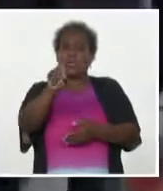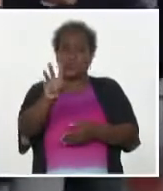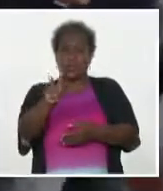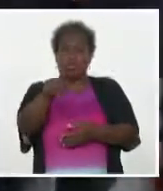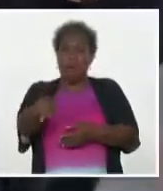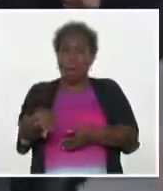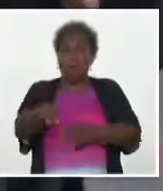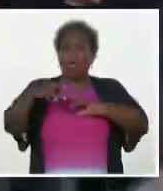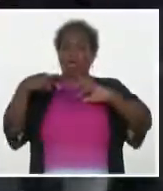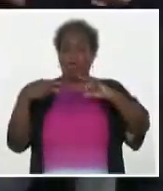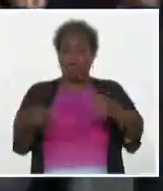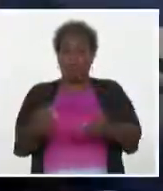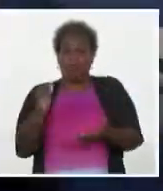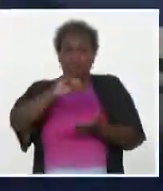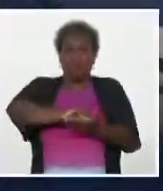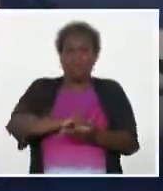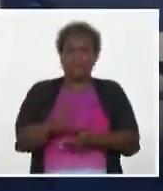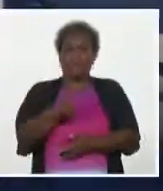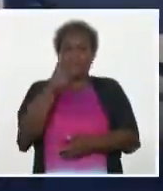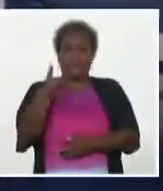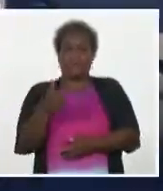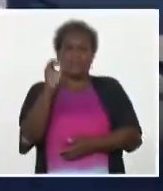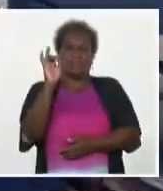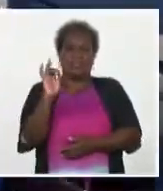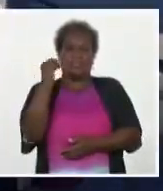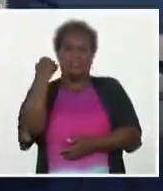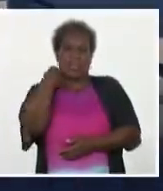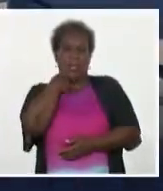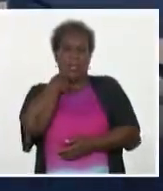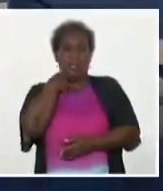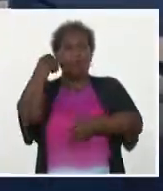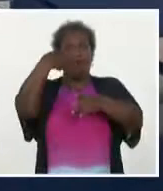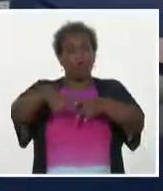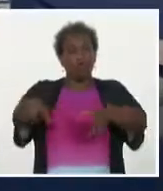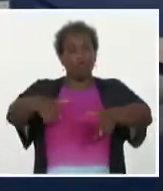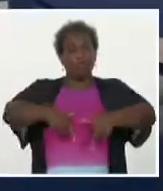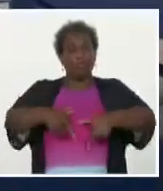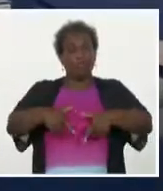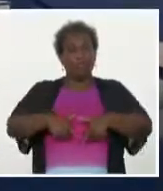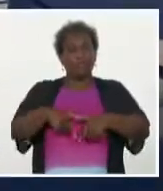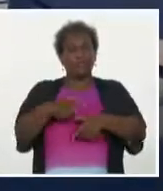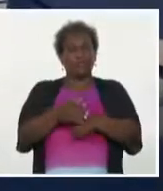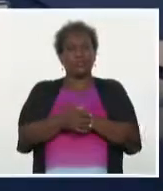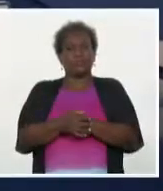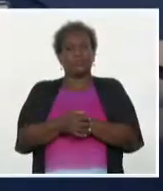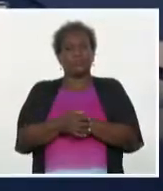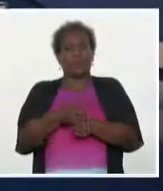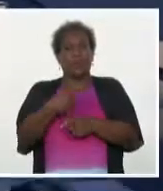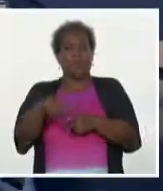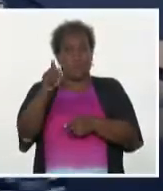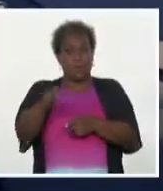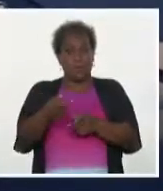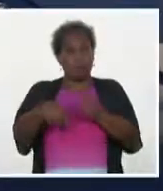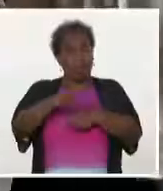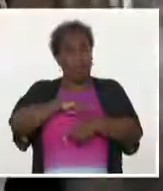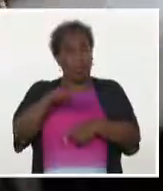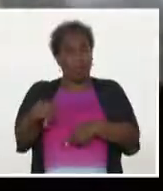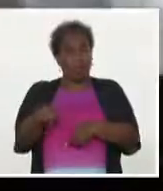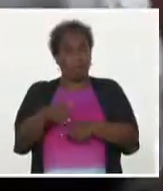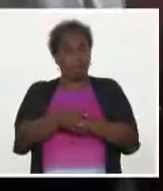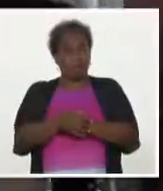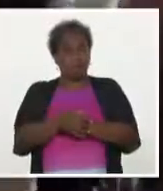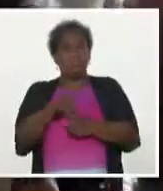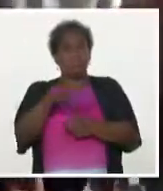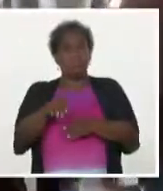segundo mandato de 7 años. También está Mahmoud Ahmad Mirai, figura conocida de la oposición interna y